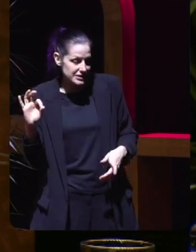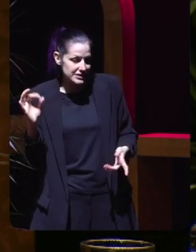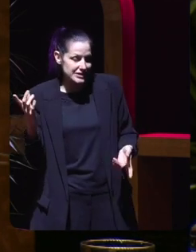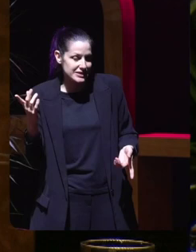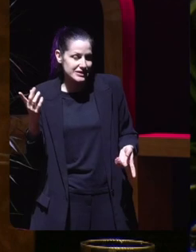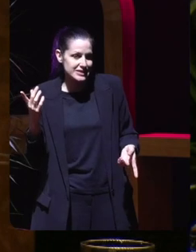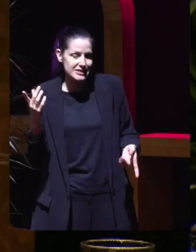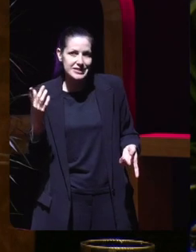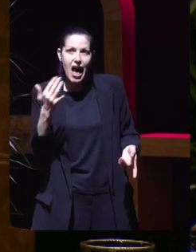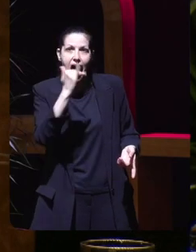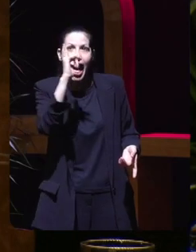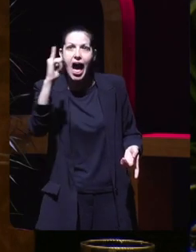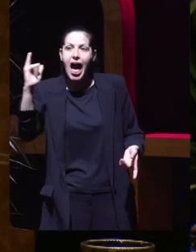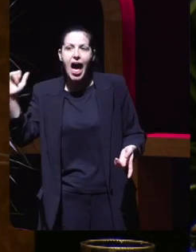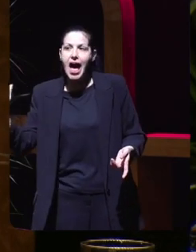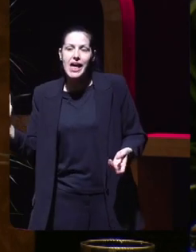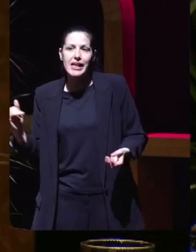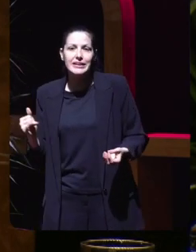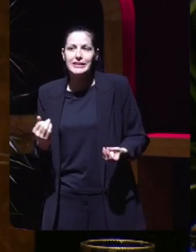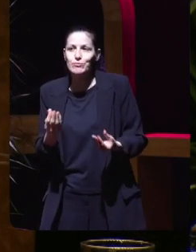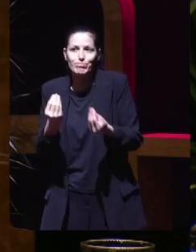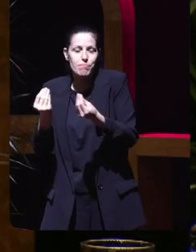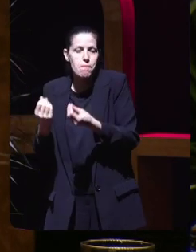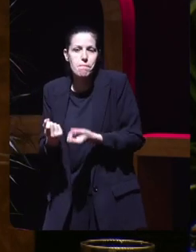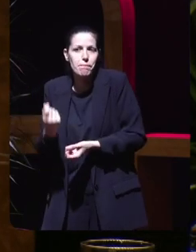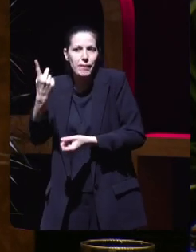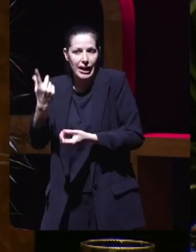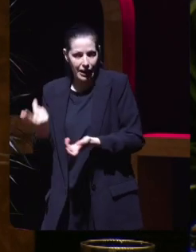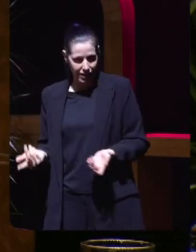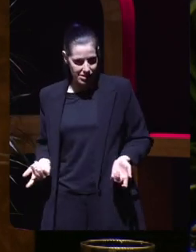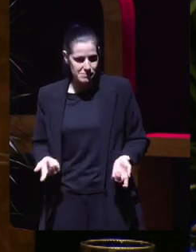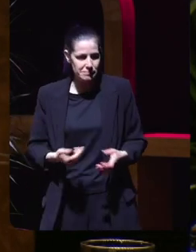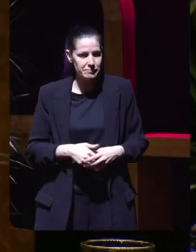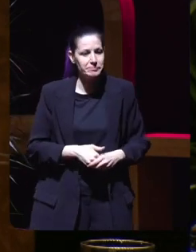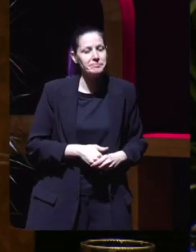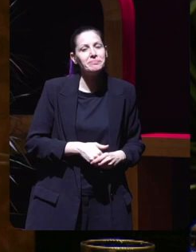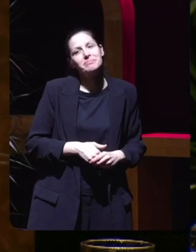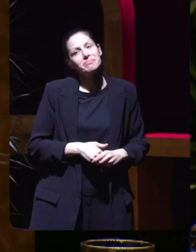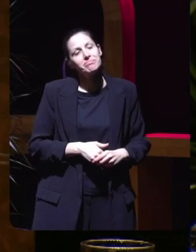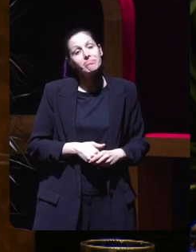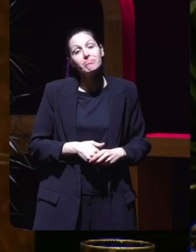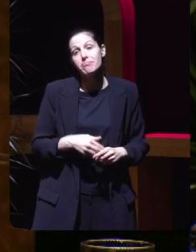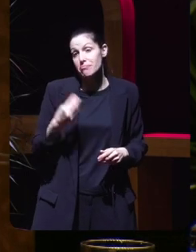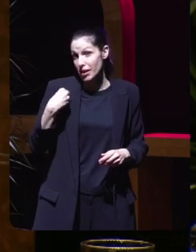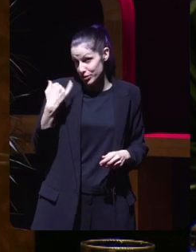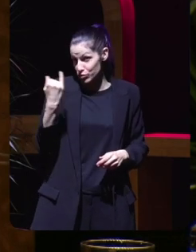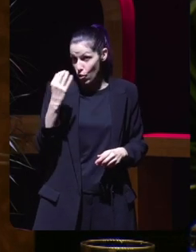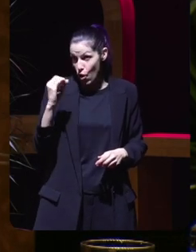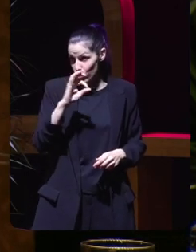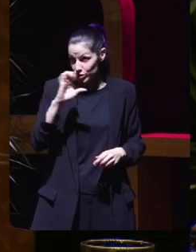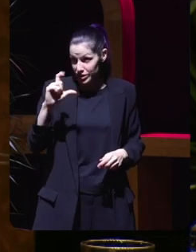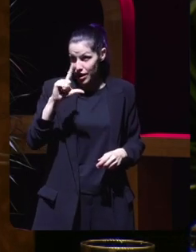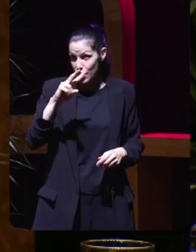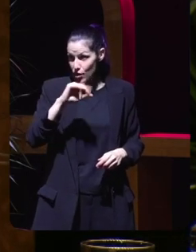o sea es que claro es que me vivo aquí a un tema a pelo no este José Luis decía literalmente